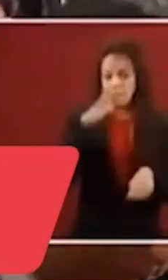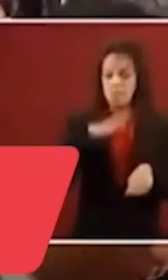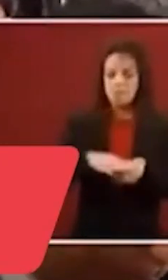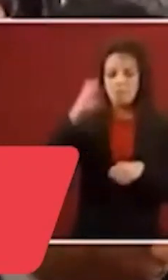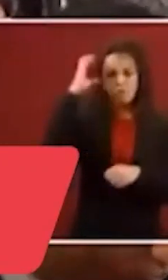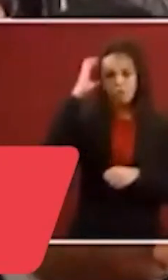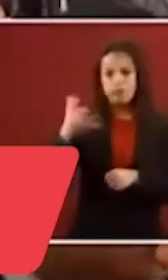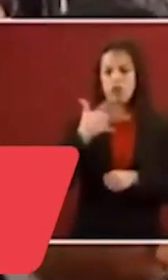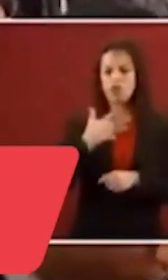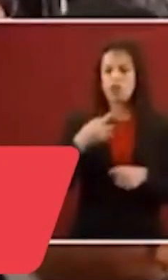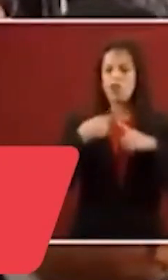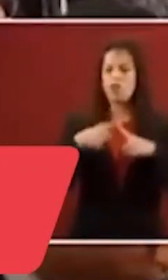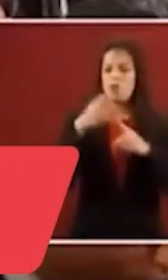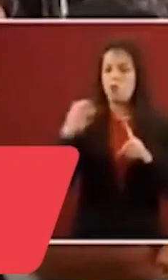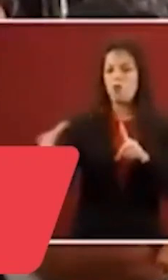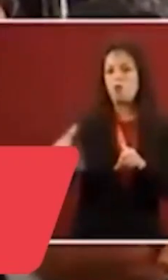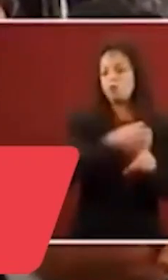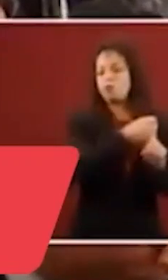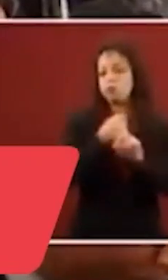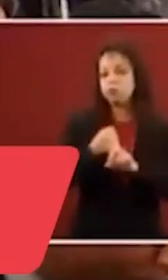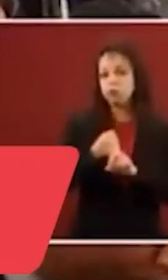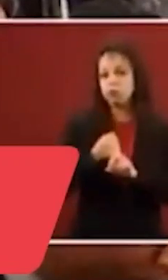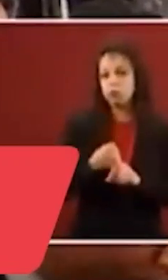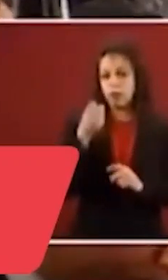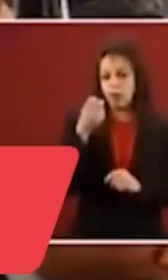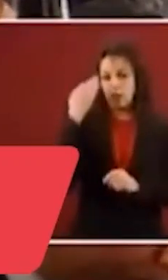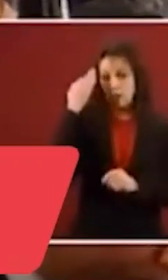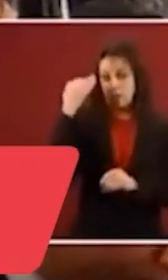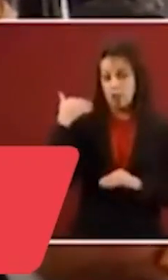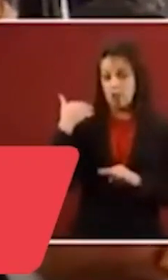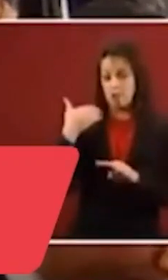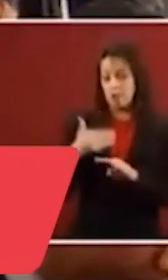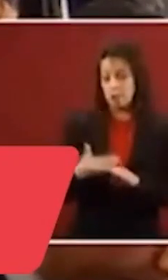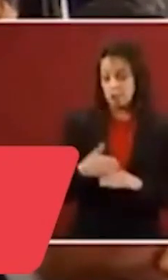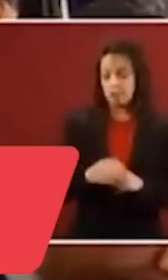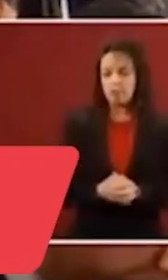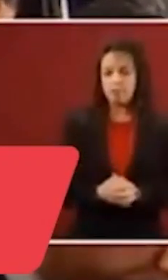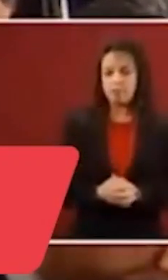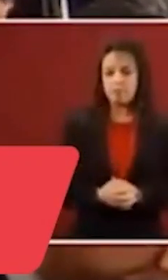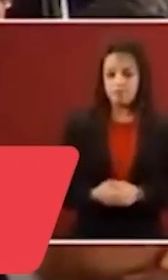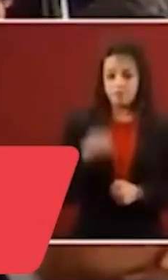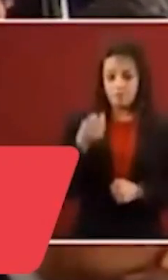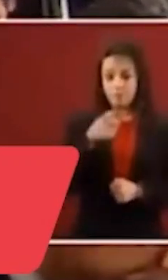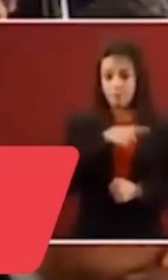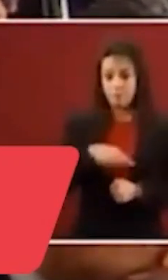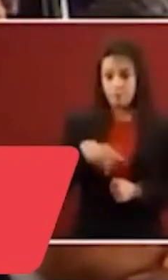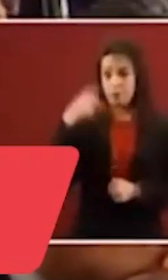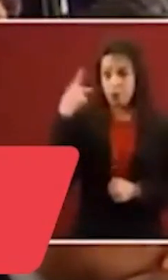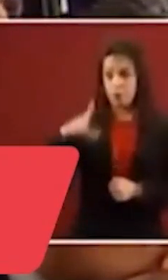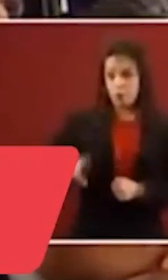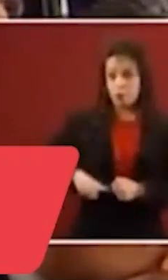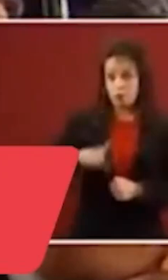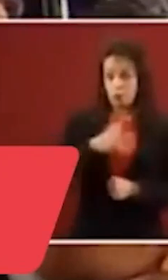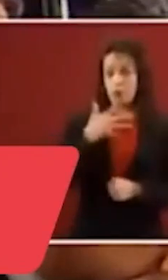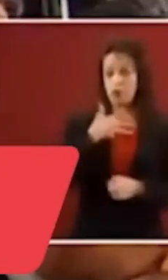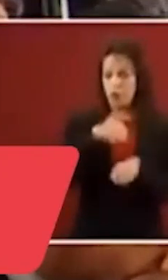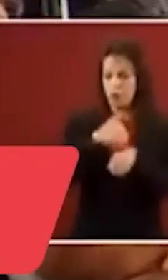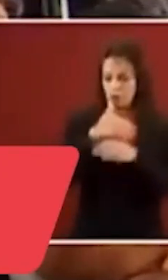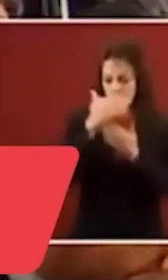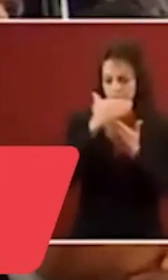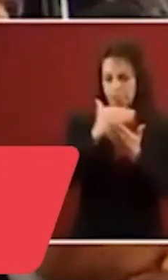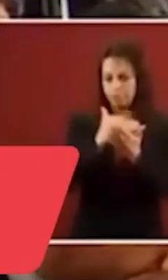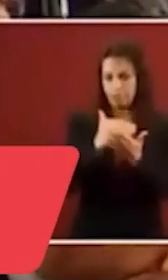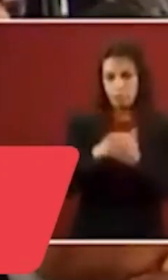Estados Unidos ni siquiera existían, Europa en el sentido que era la provincia de un centro imperial, que